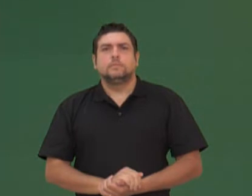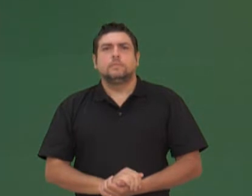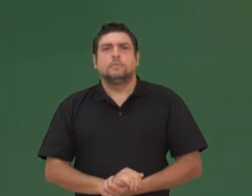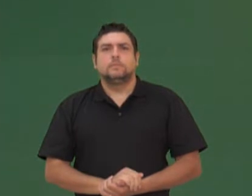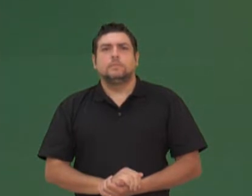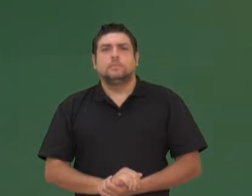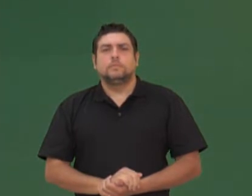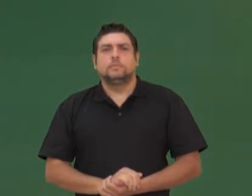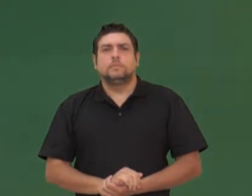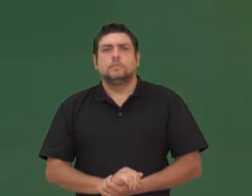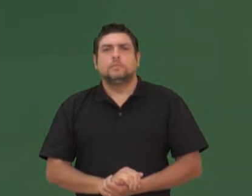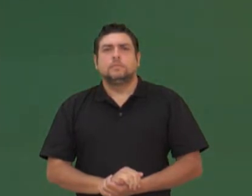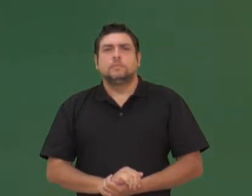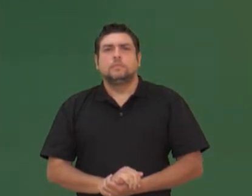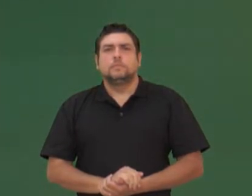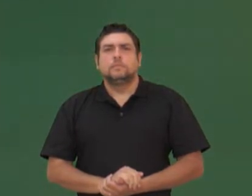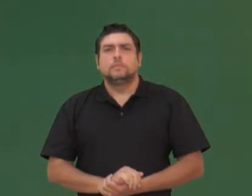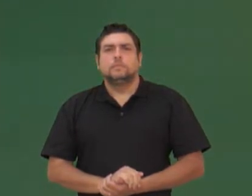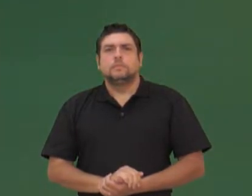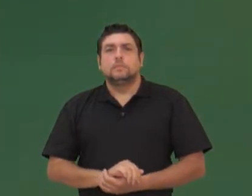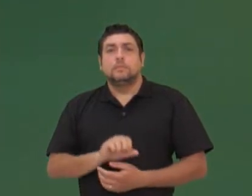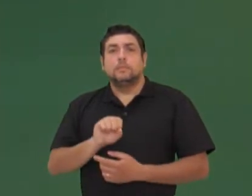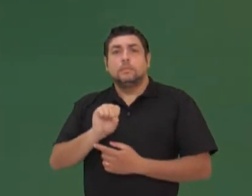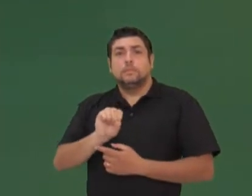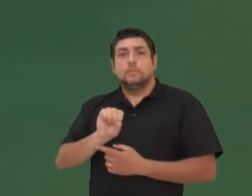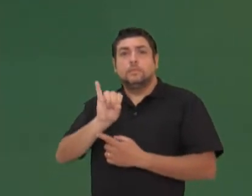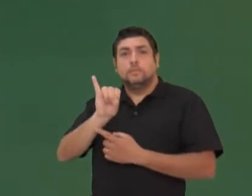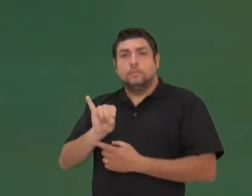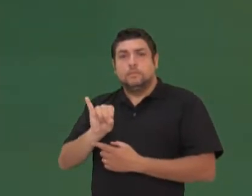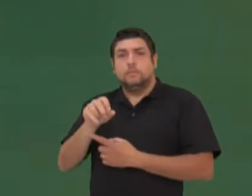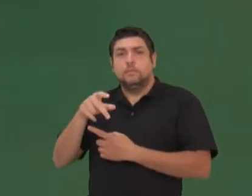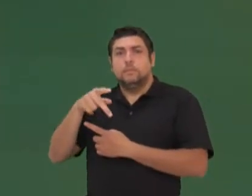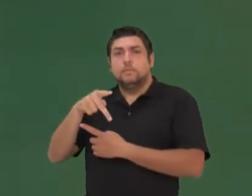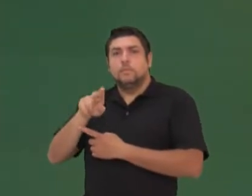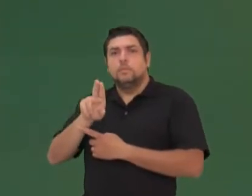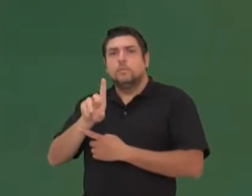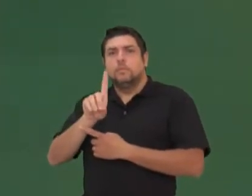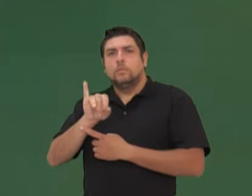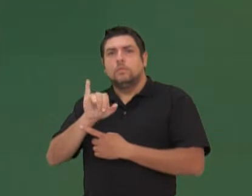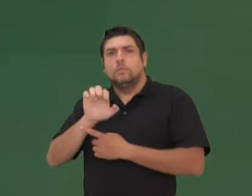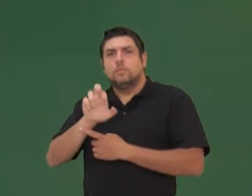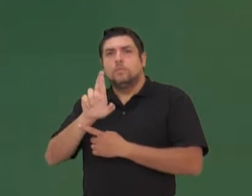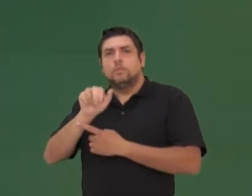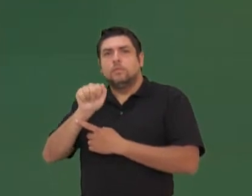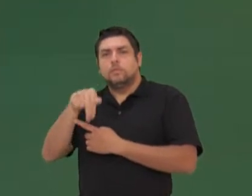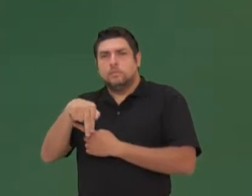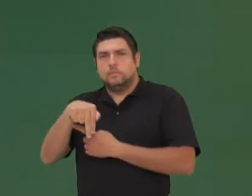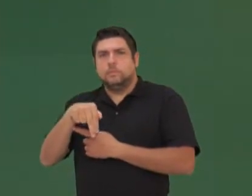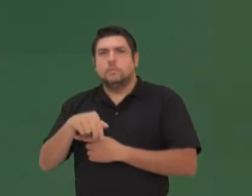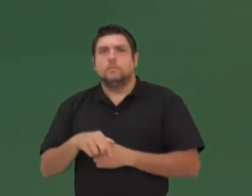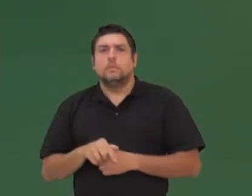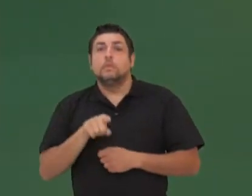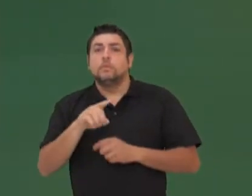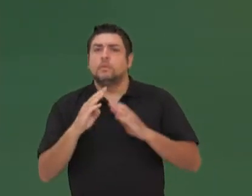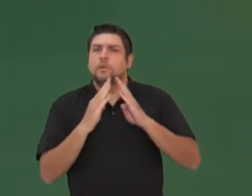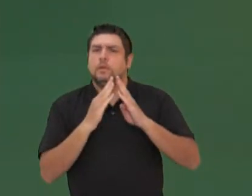animales pudieran hablar. Si los animales pudieran hablar. Vamos pensar um pouquinho em casa com bastante